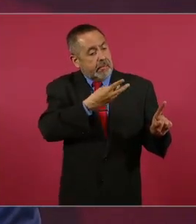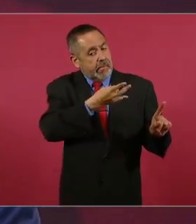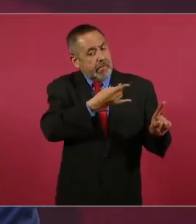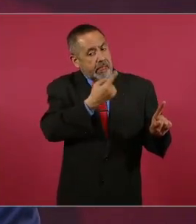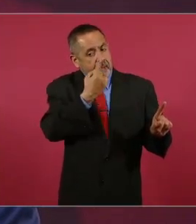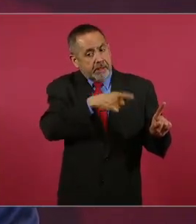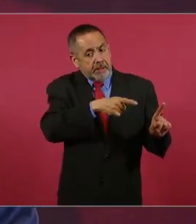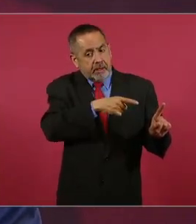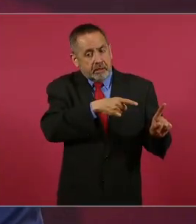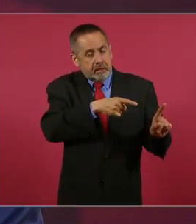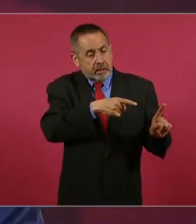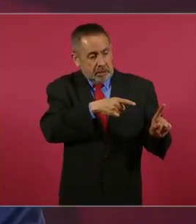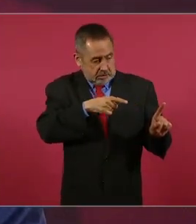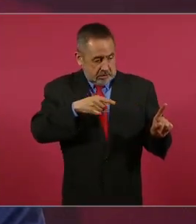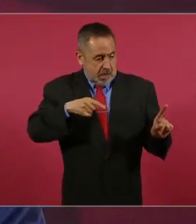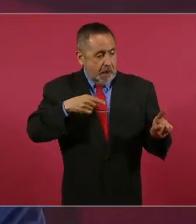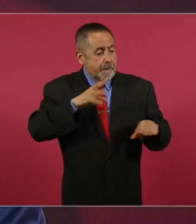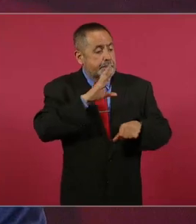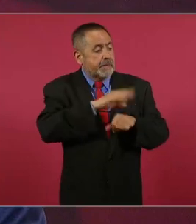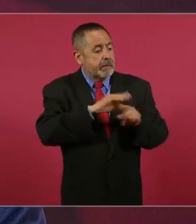Te autorizo